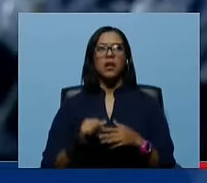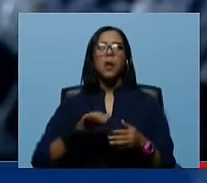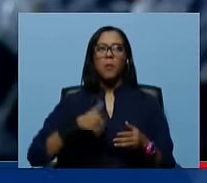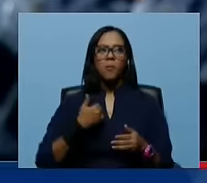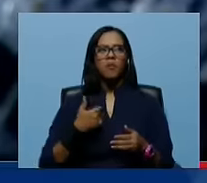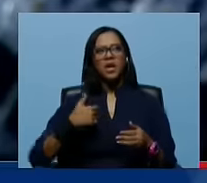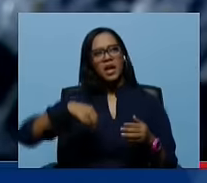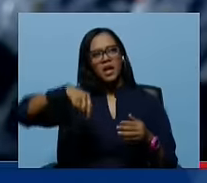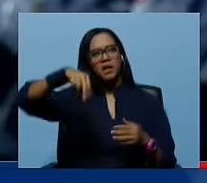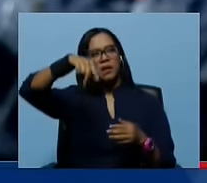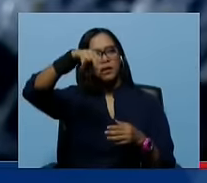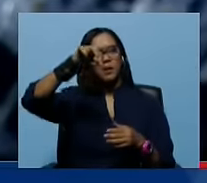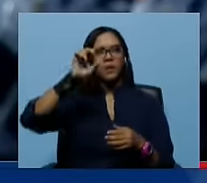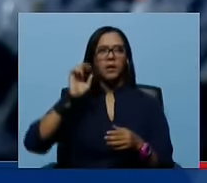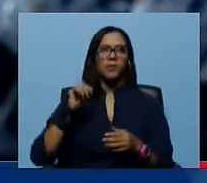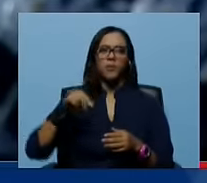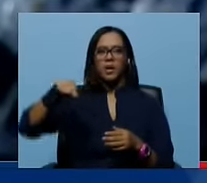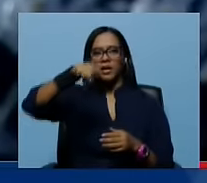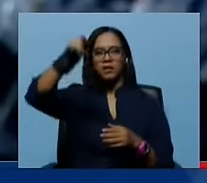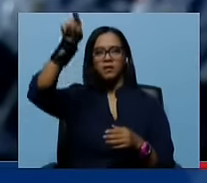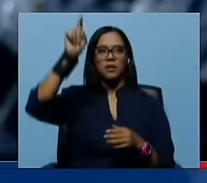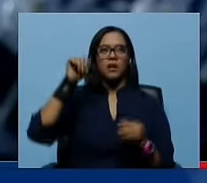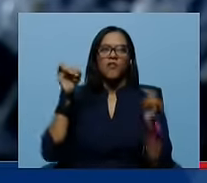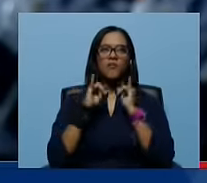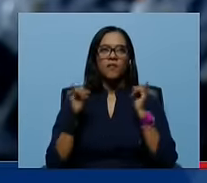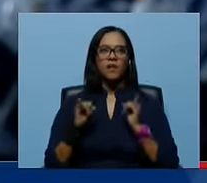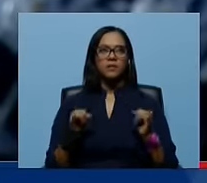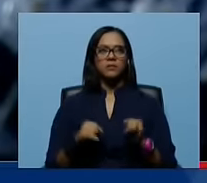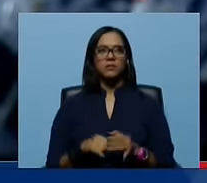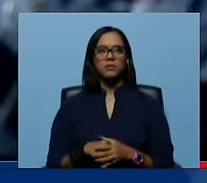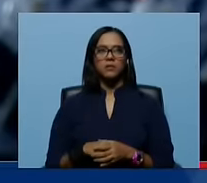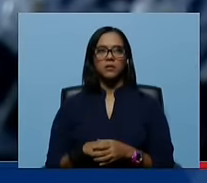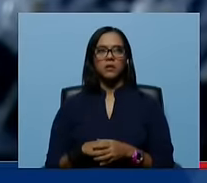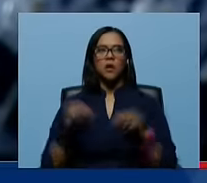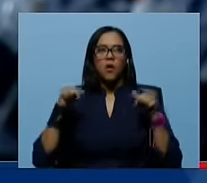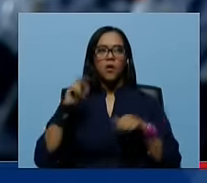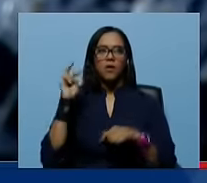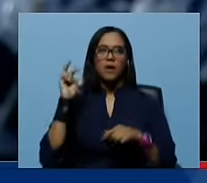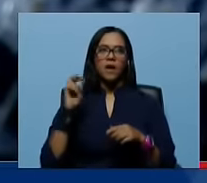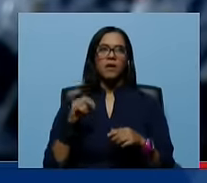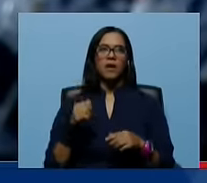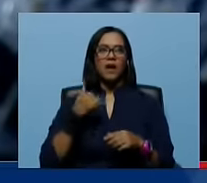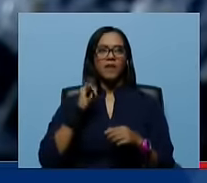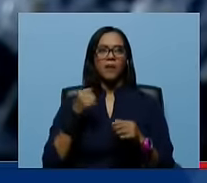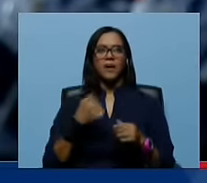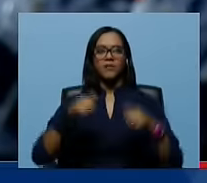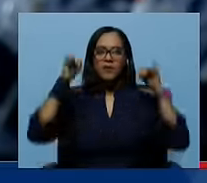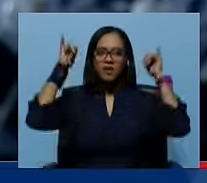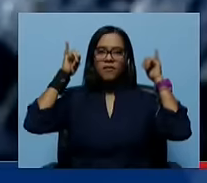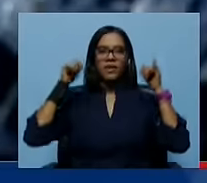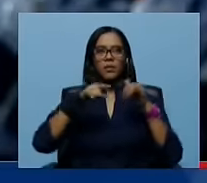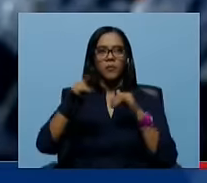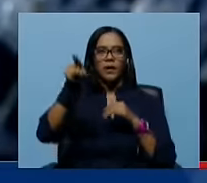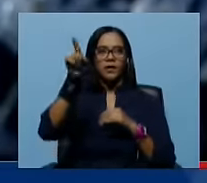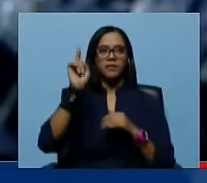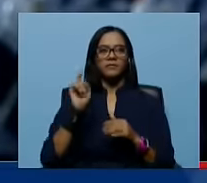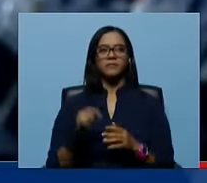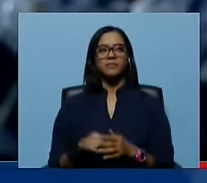irme tranquilamente a caminar por ahí, feliz. Hoy viernes seguramente habrá más de una rumba ahí.